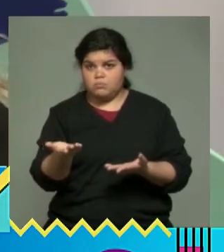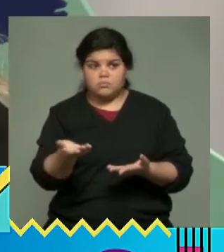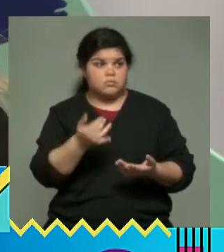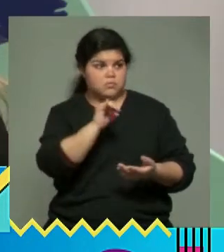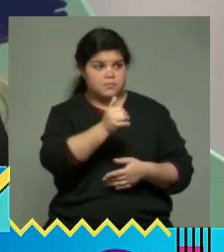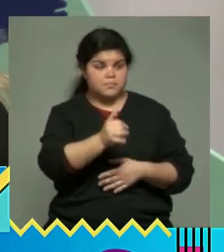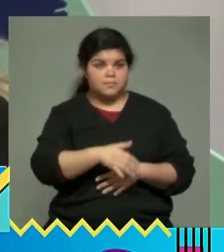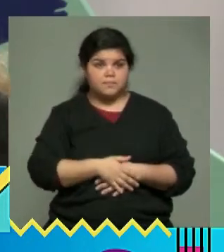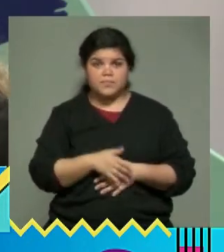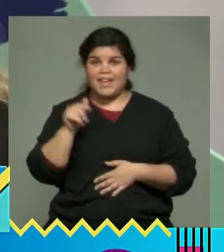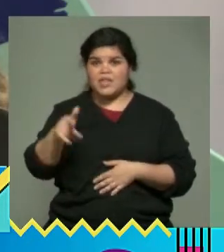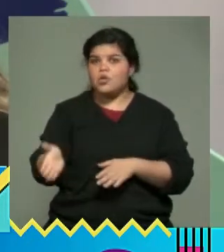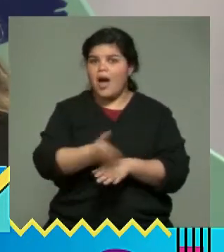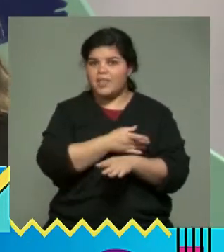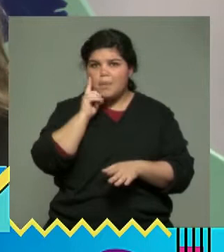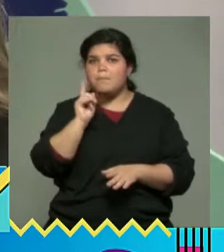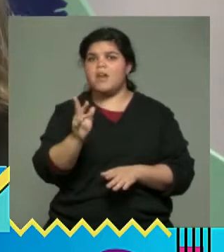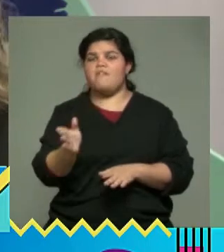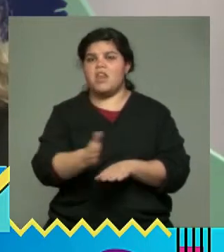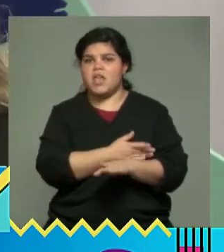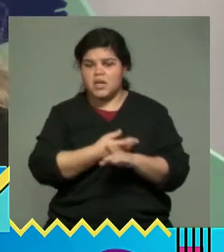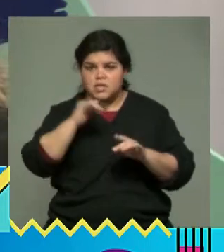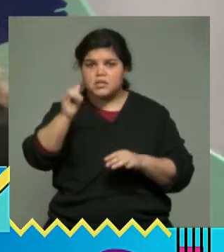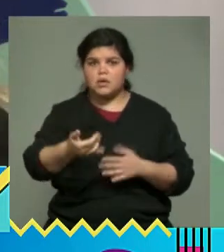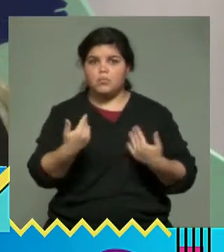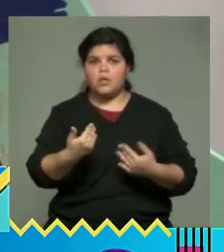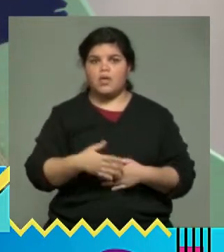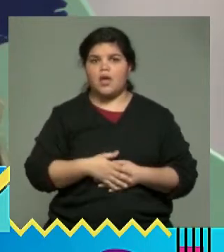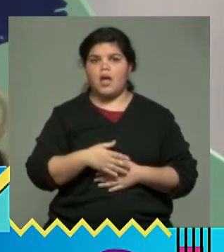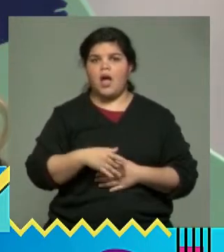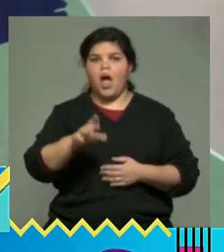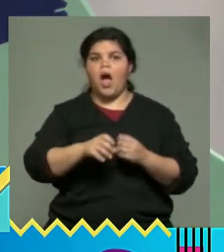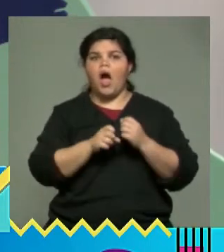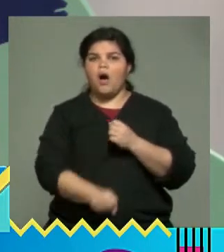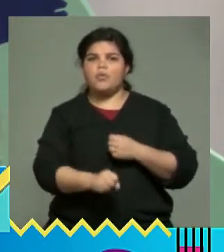evitar. Todas las chicas que van a buscar un aborto de 15, 17,